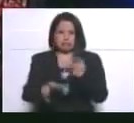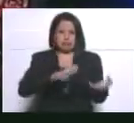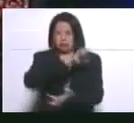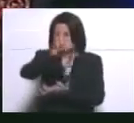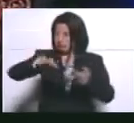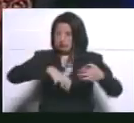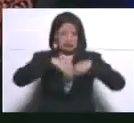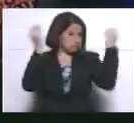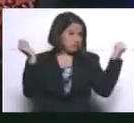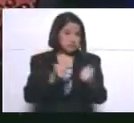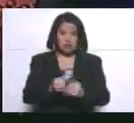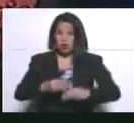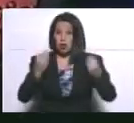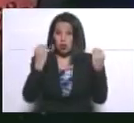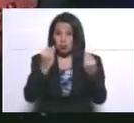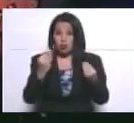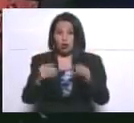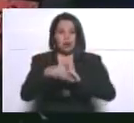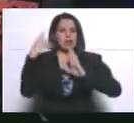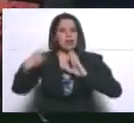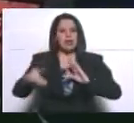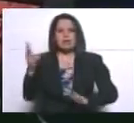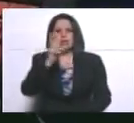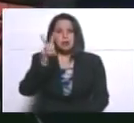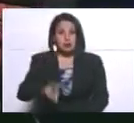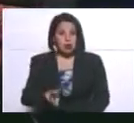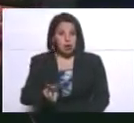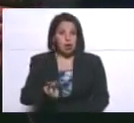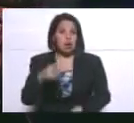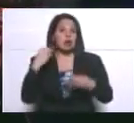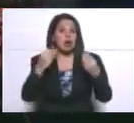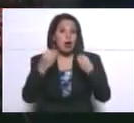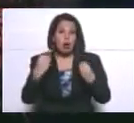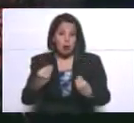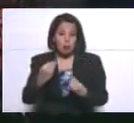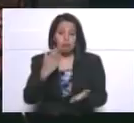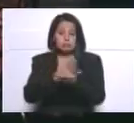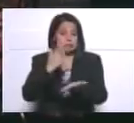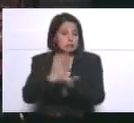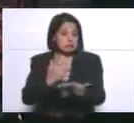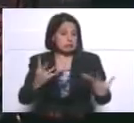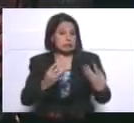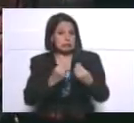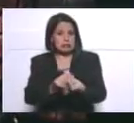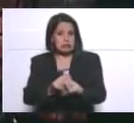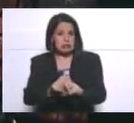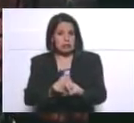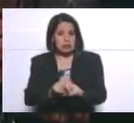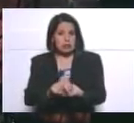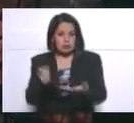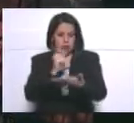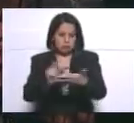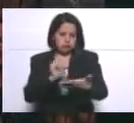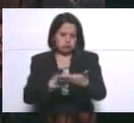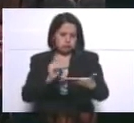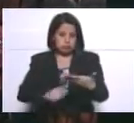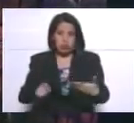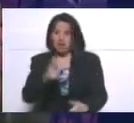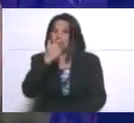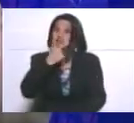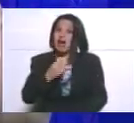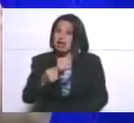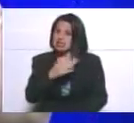parte de la derecha venezolana. Como nunca antes, que estaba además acogiendo un libreto para facilitar la